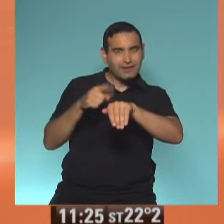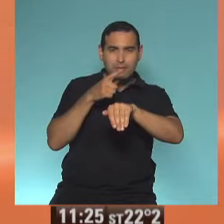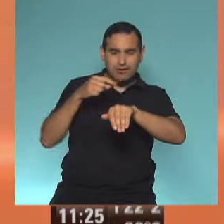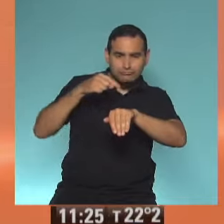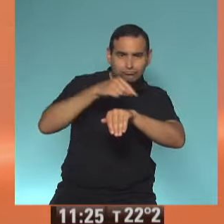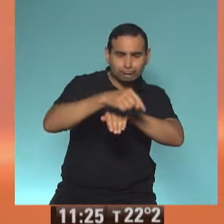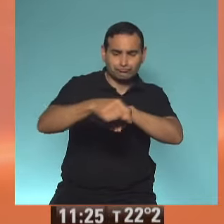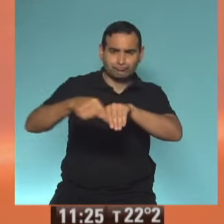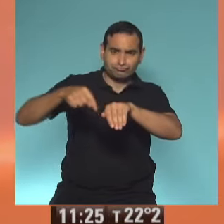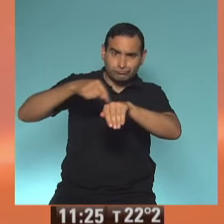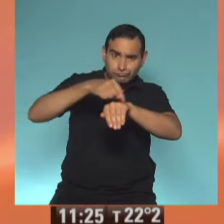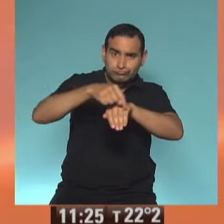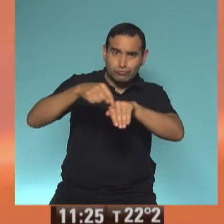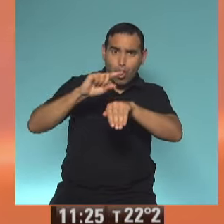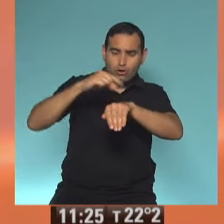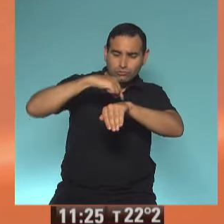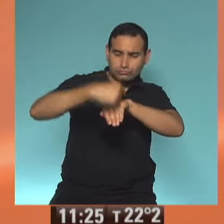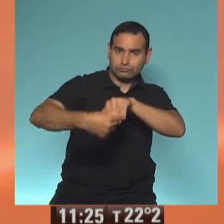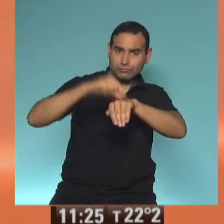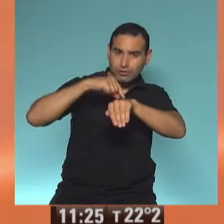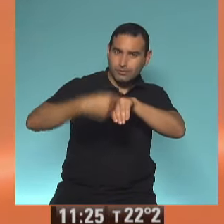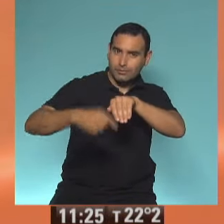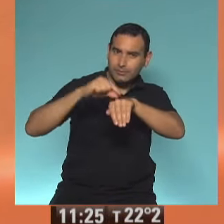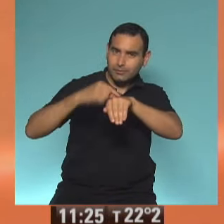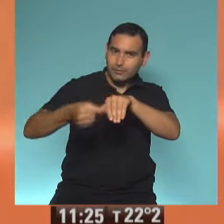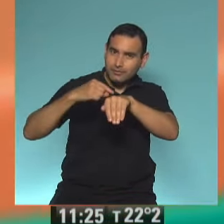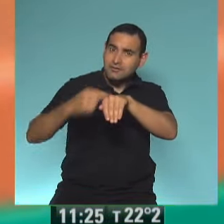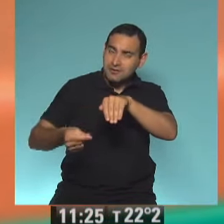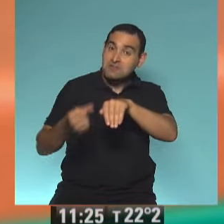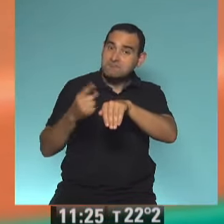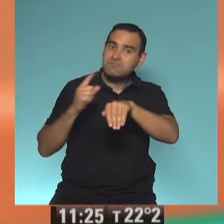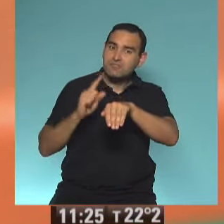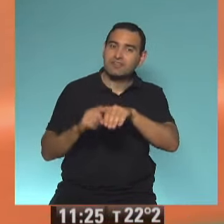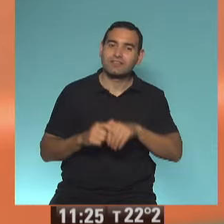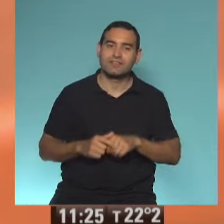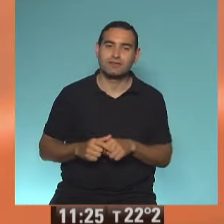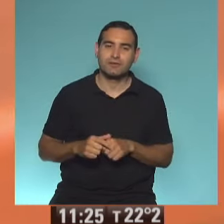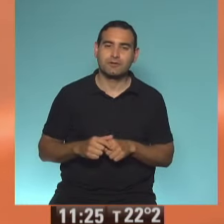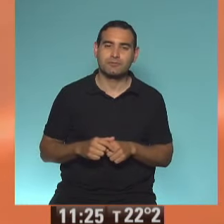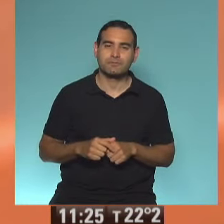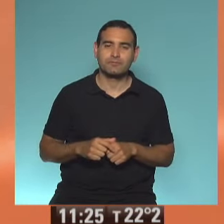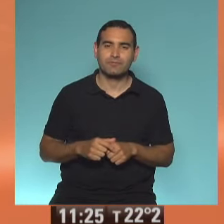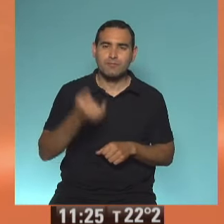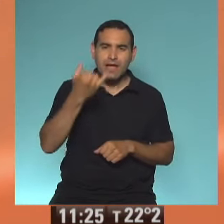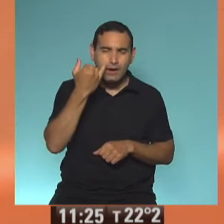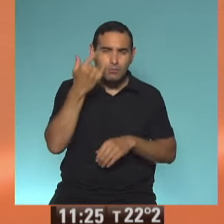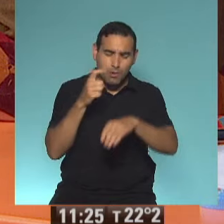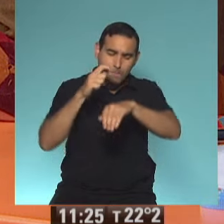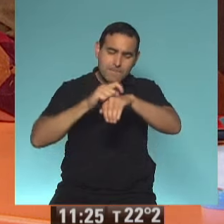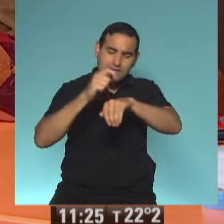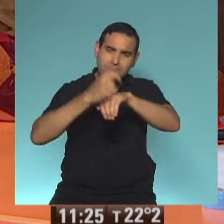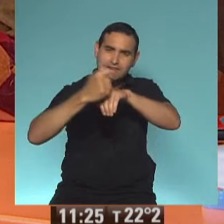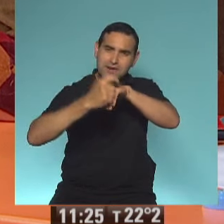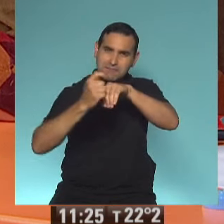espiral o como varias líneas que tiene, ¿no? Como líneas curvas. Tiene líneas y también tiene como unas manchitas de